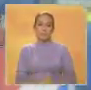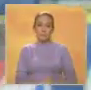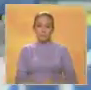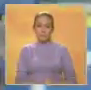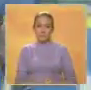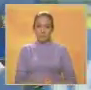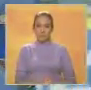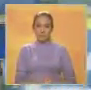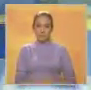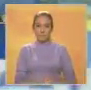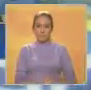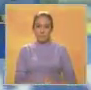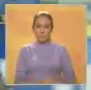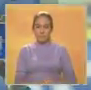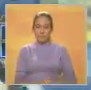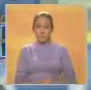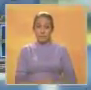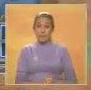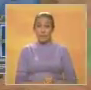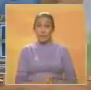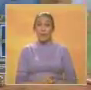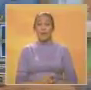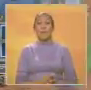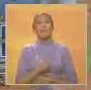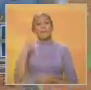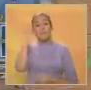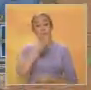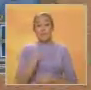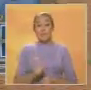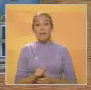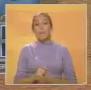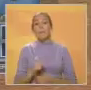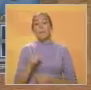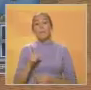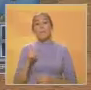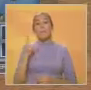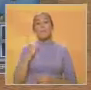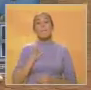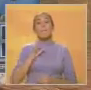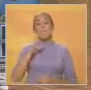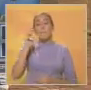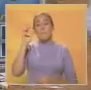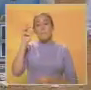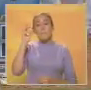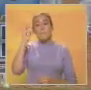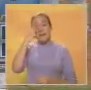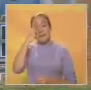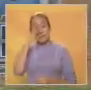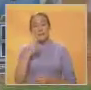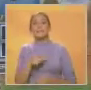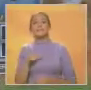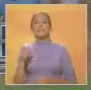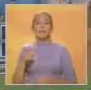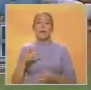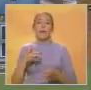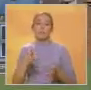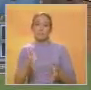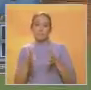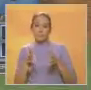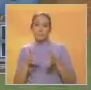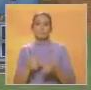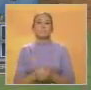derrota en el estadio la ceiva de San Félix los Navegantes del Magallanes retomaron el primer lugar al derrotar a bravos de Margarita tres por una Jesús flores destacó por los